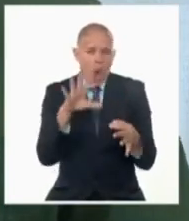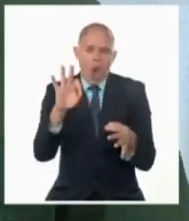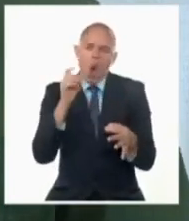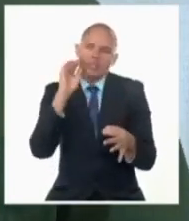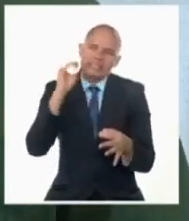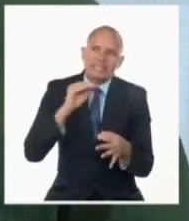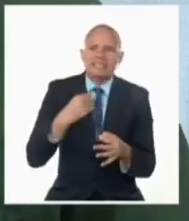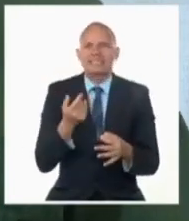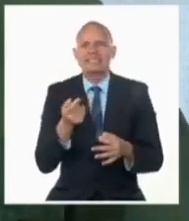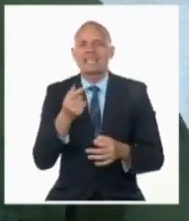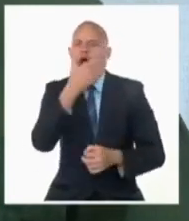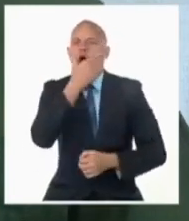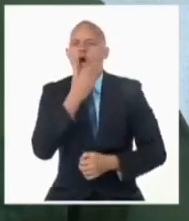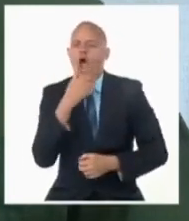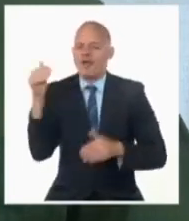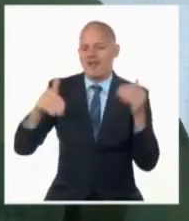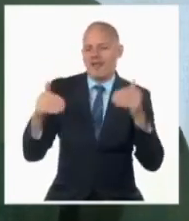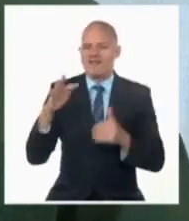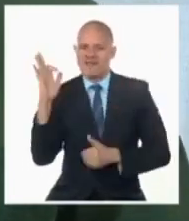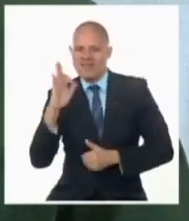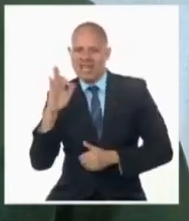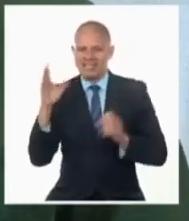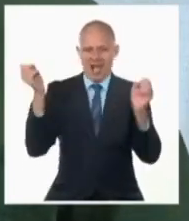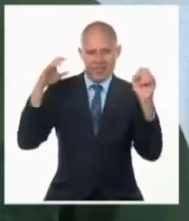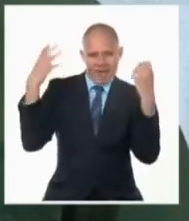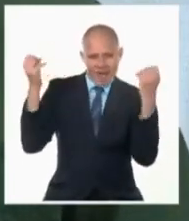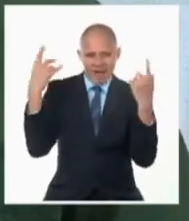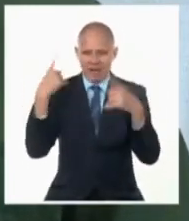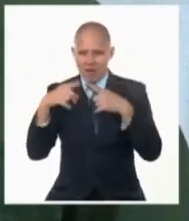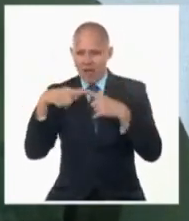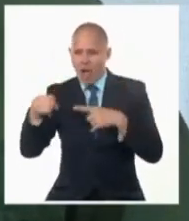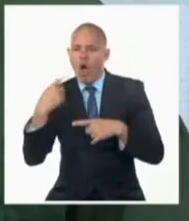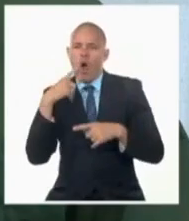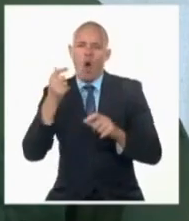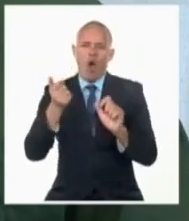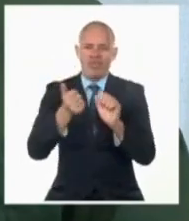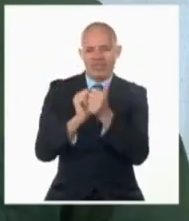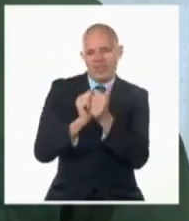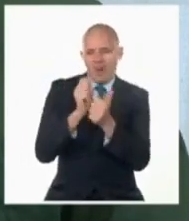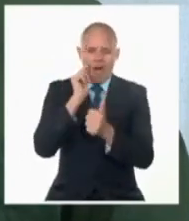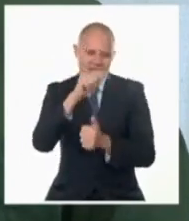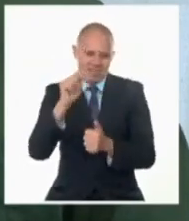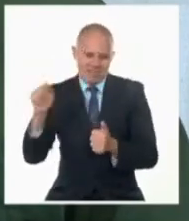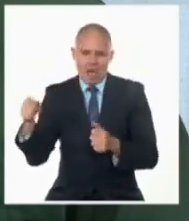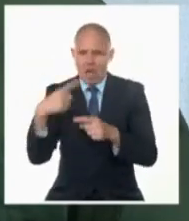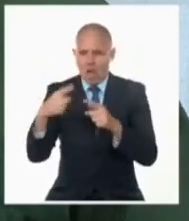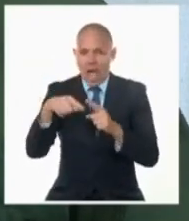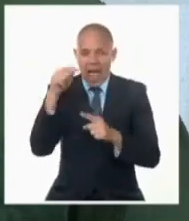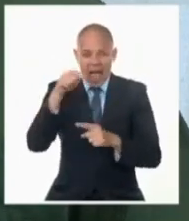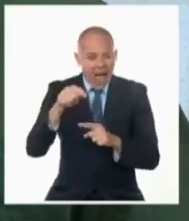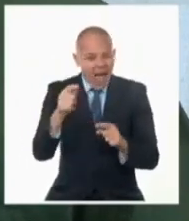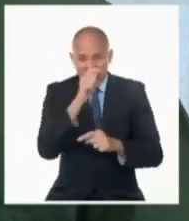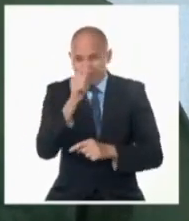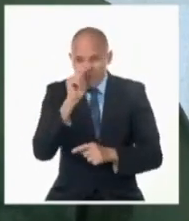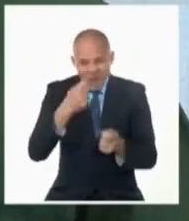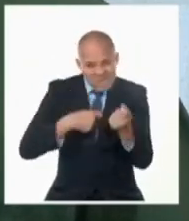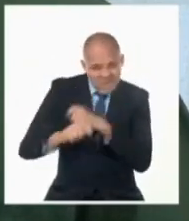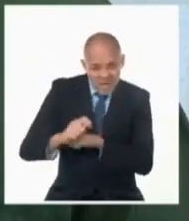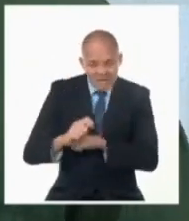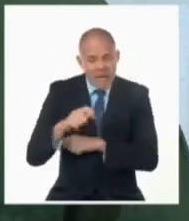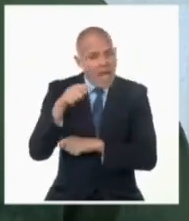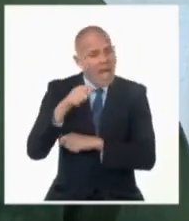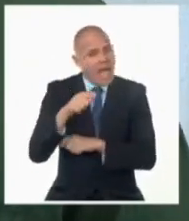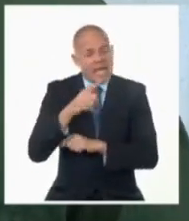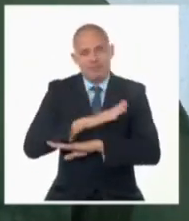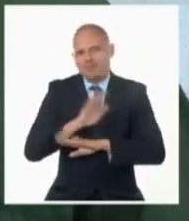su sano esparcimiento, instituciones deportivas y otros lugares donde la población acude